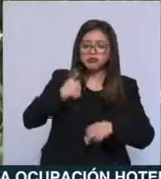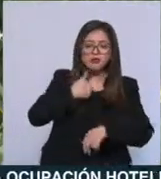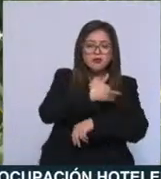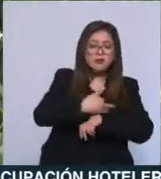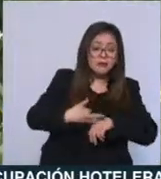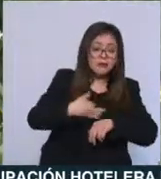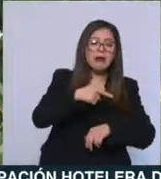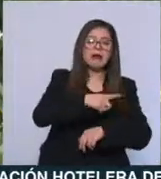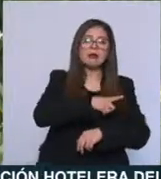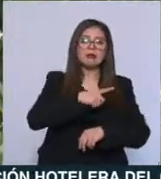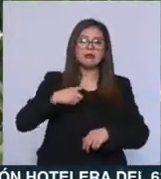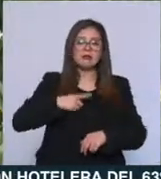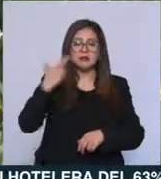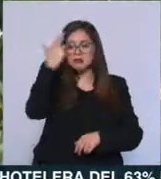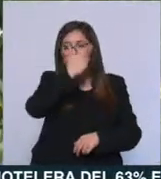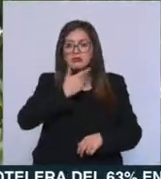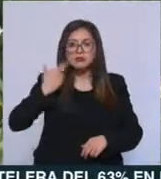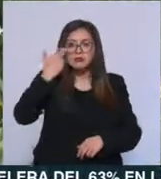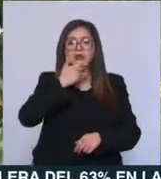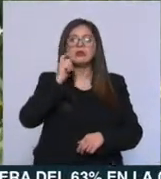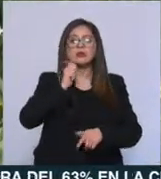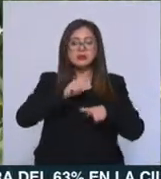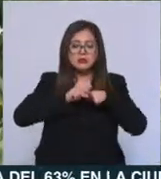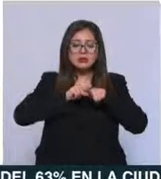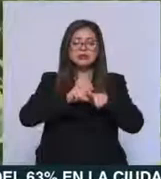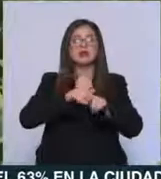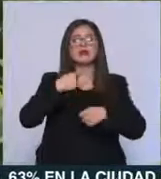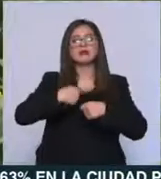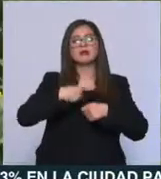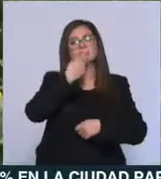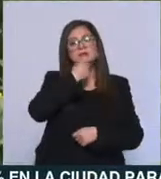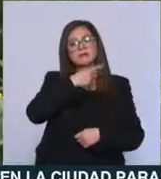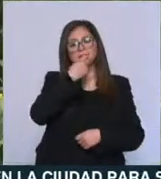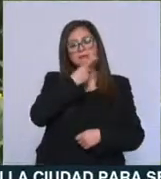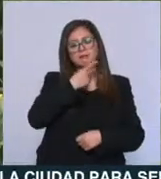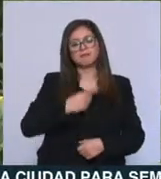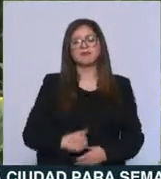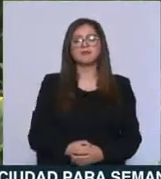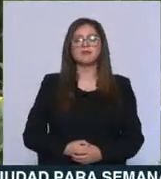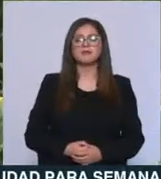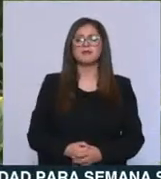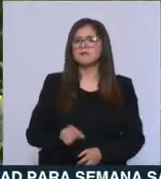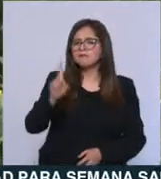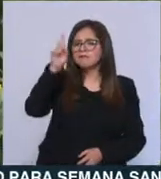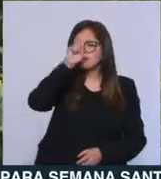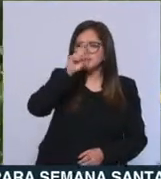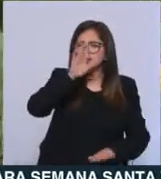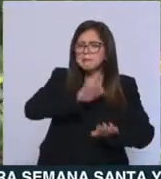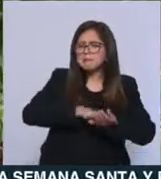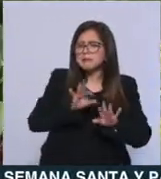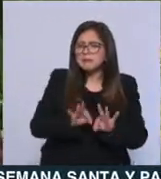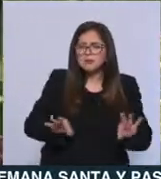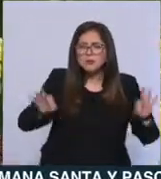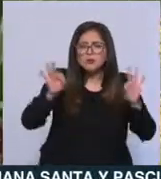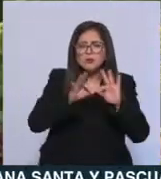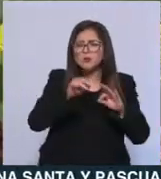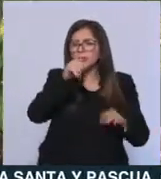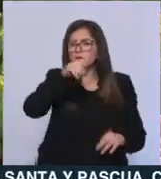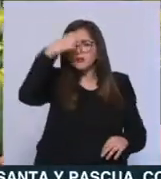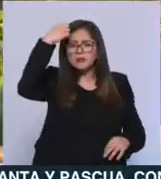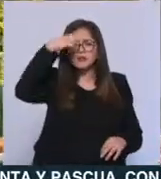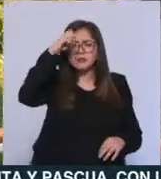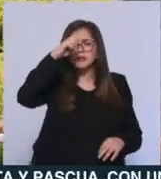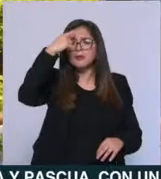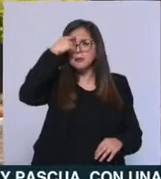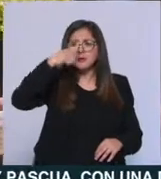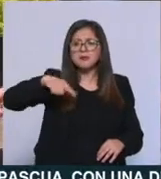sí podríamos evitar el desarrollo de la enfermedad. La recomendación más importante que usted como especialista en este tema le haría